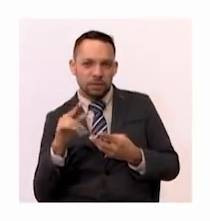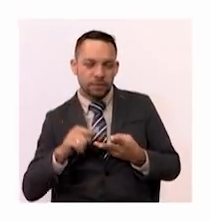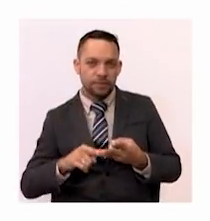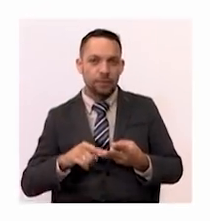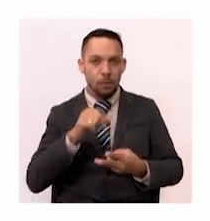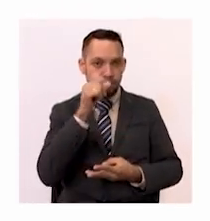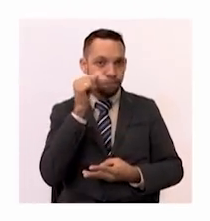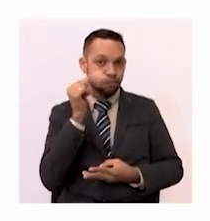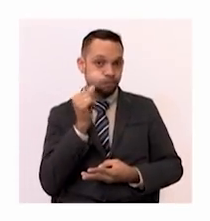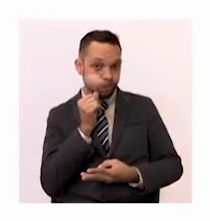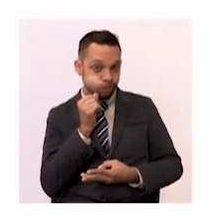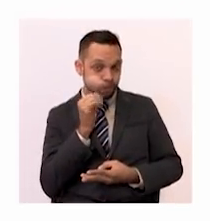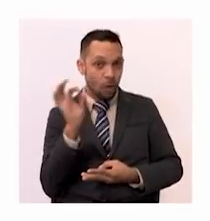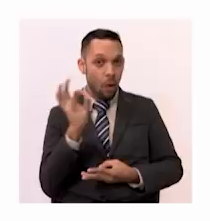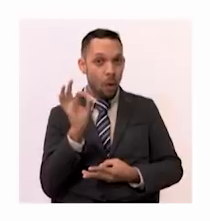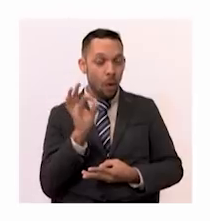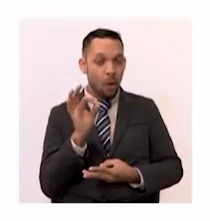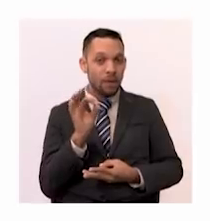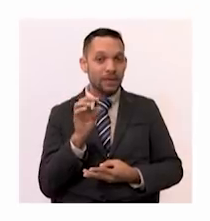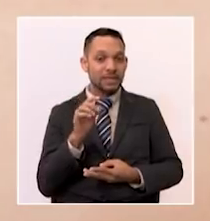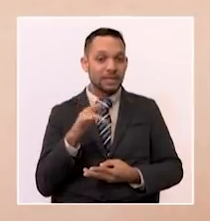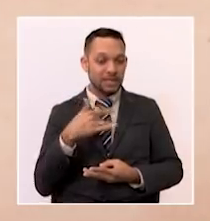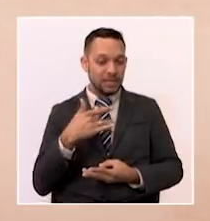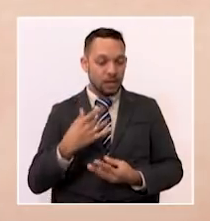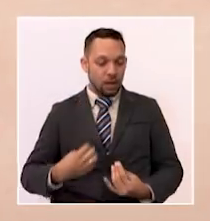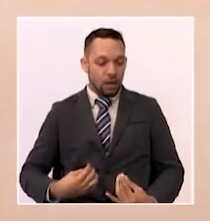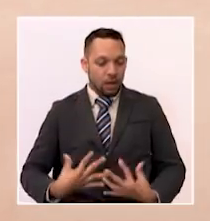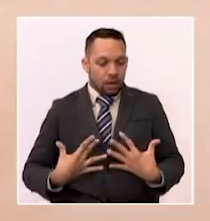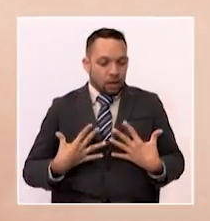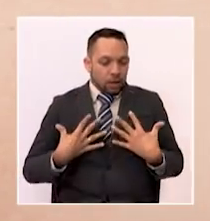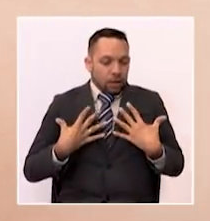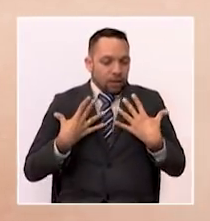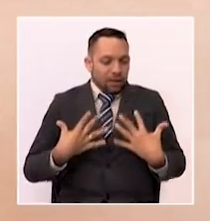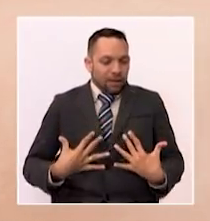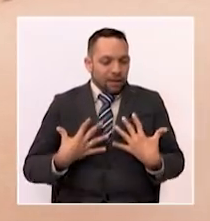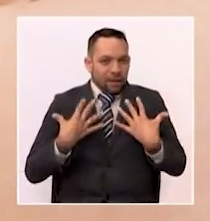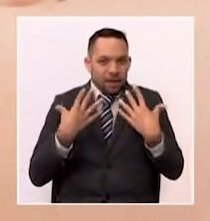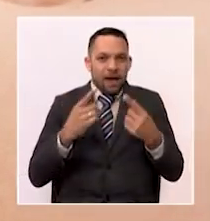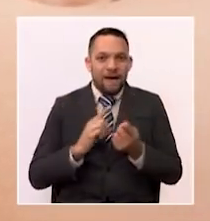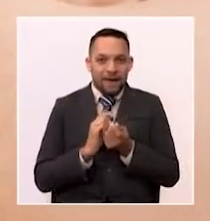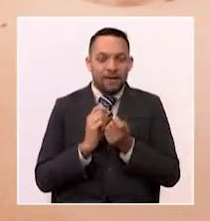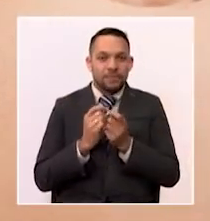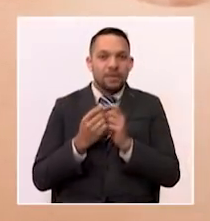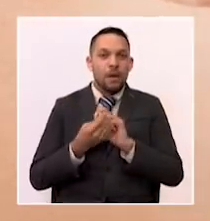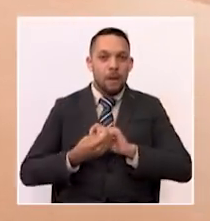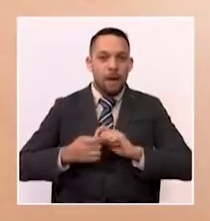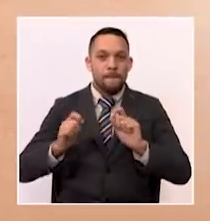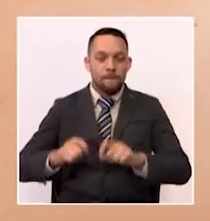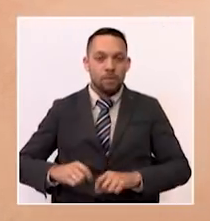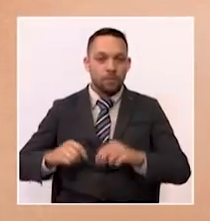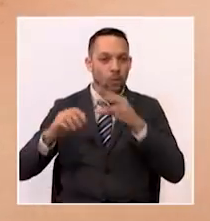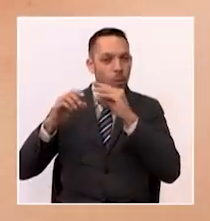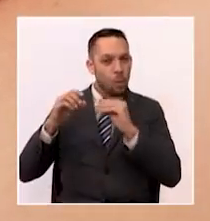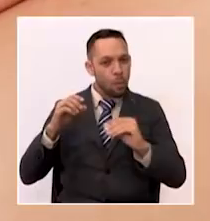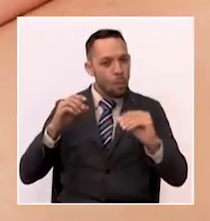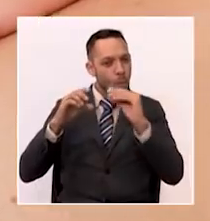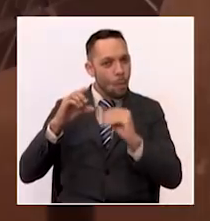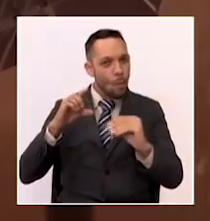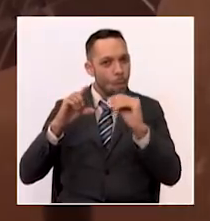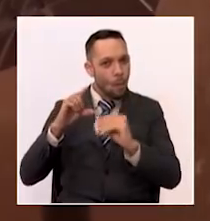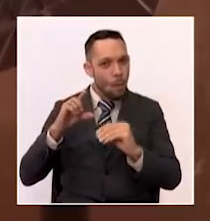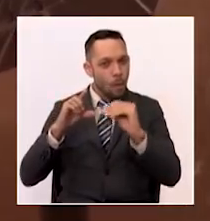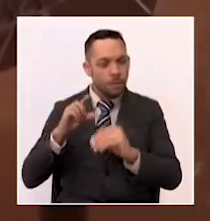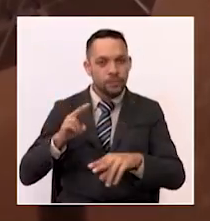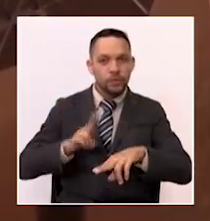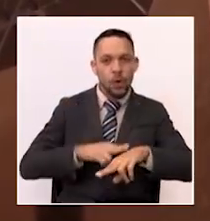embarazo o momentos de excitación sexual, puede incrementar la cantidad de flujo vaginal normal. Para conservar la normalidad del flujo